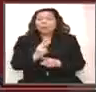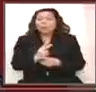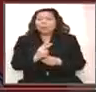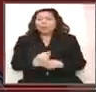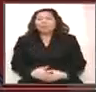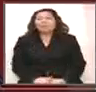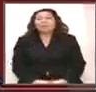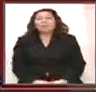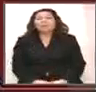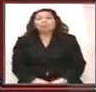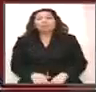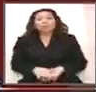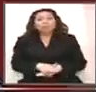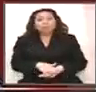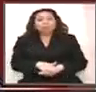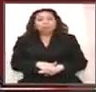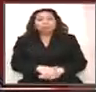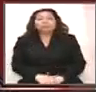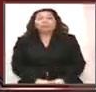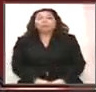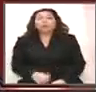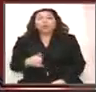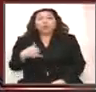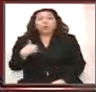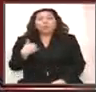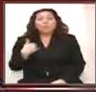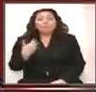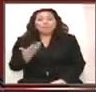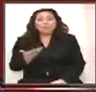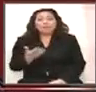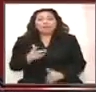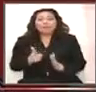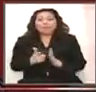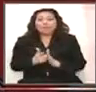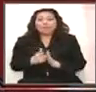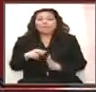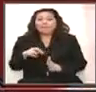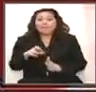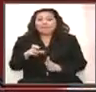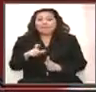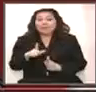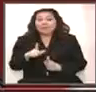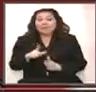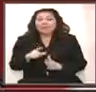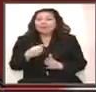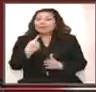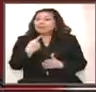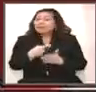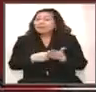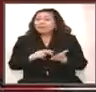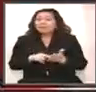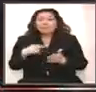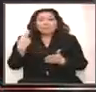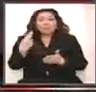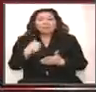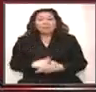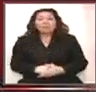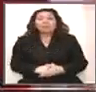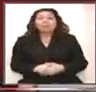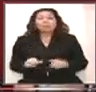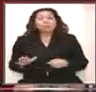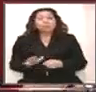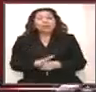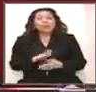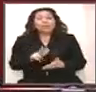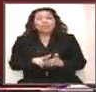Prevención y Tratamiento de los Adolescentes Infractores a la Ley Penal constituye la primera política criminal abordada